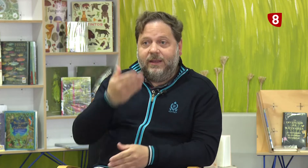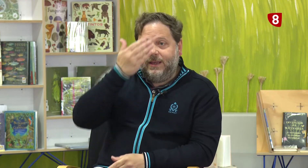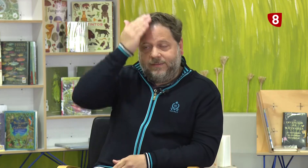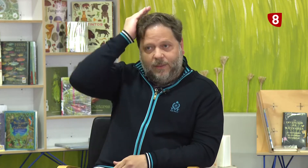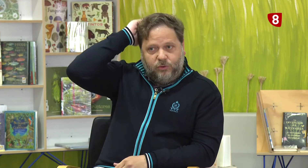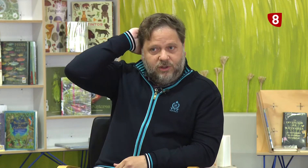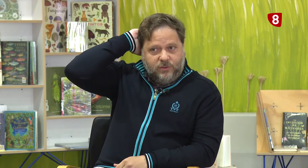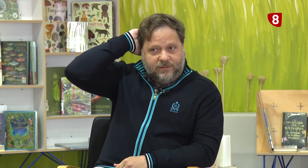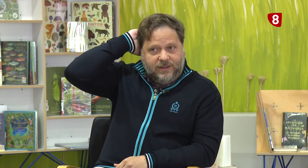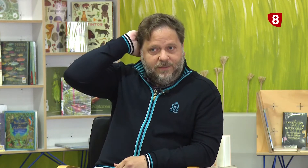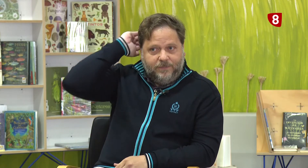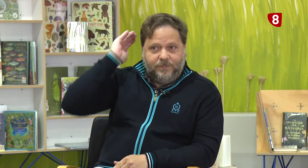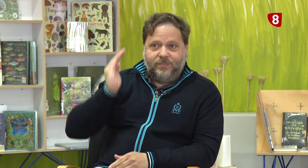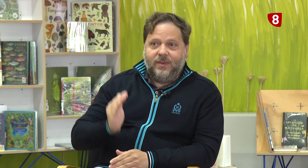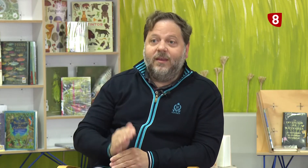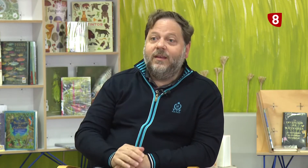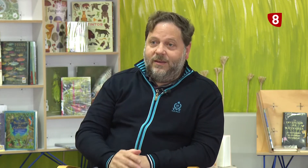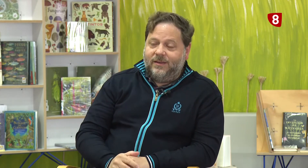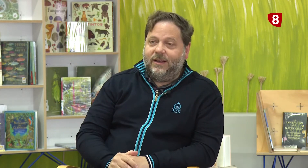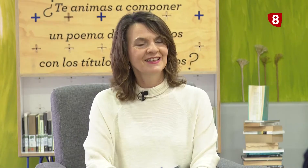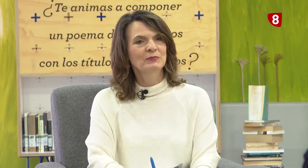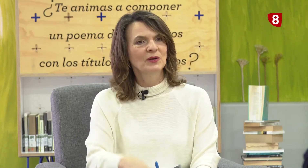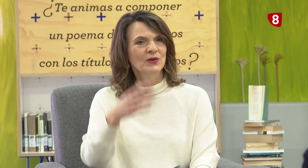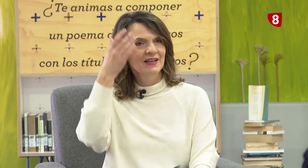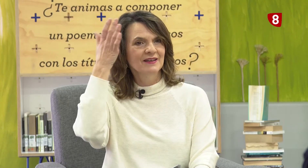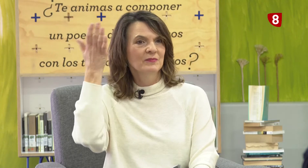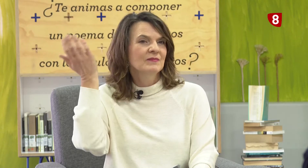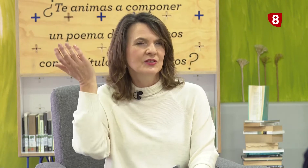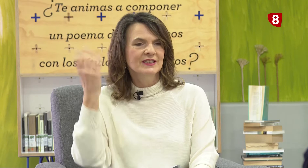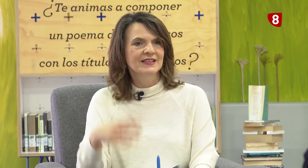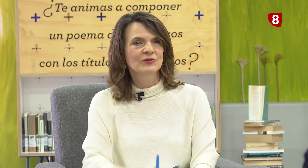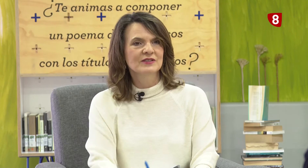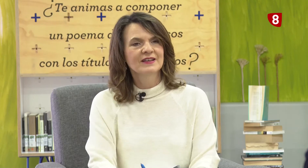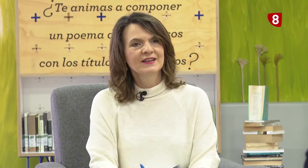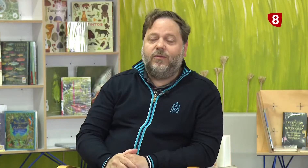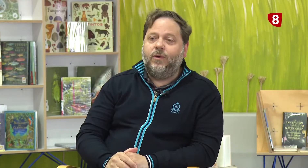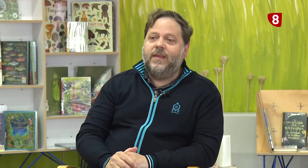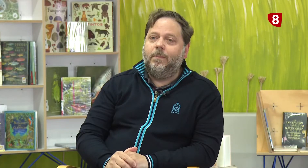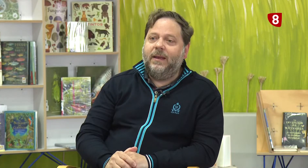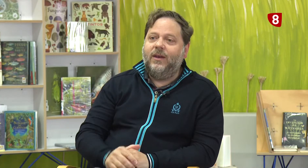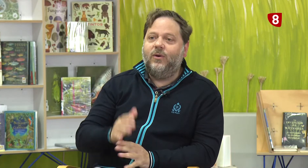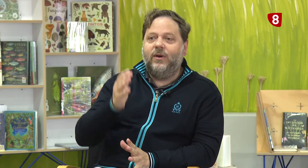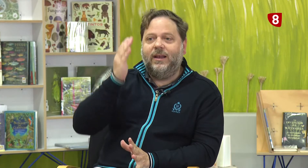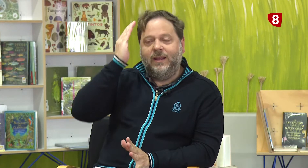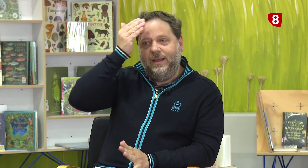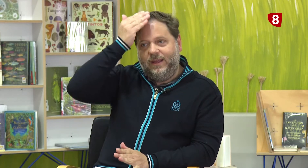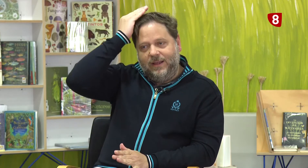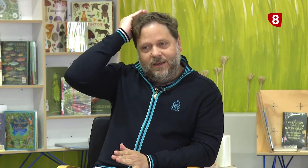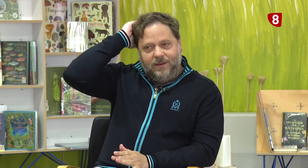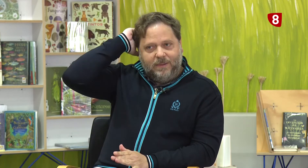Rivera, y Casado, su signo es así. ¿Así? ¿Por el... Claro, por la forma del pelo,